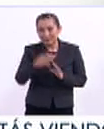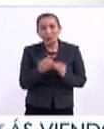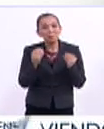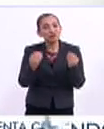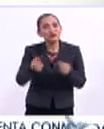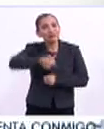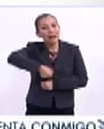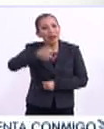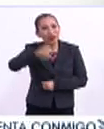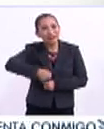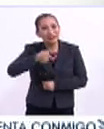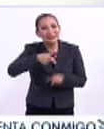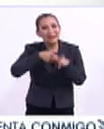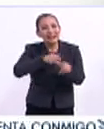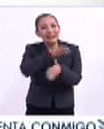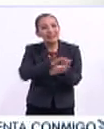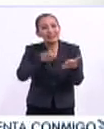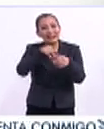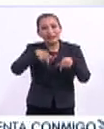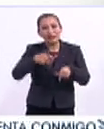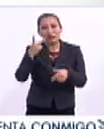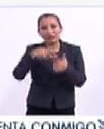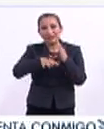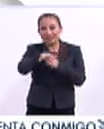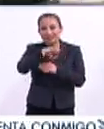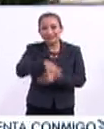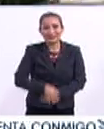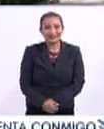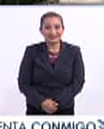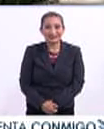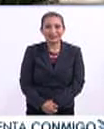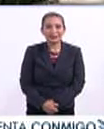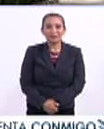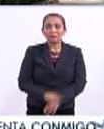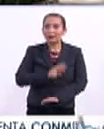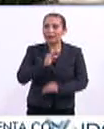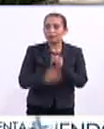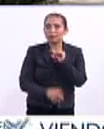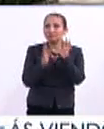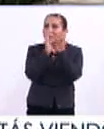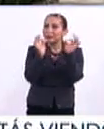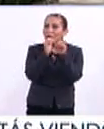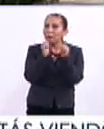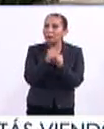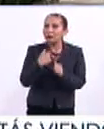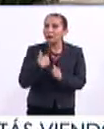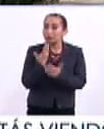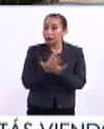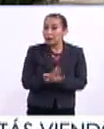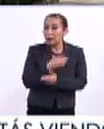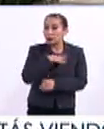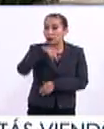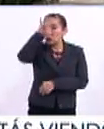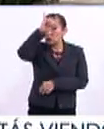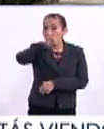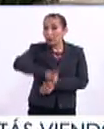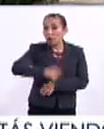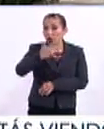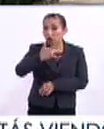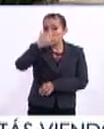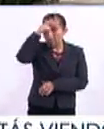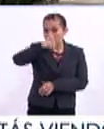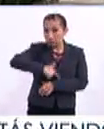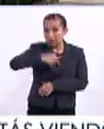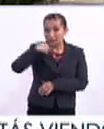Muchos saludos y a seguir leyendo en este 2019. Llegamos al final de Cuenta Conmigo, los esperamos todos los jueves a las 8 de la